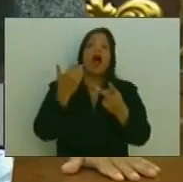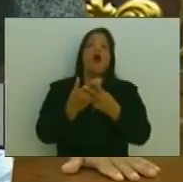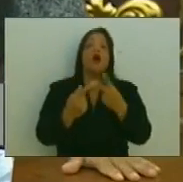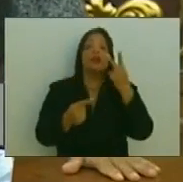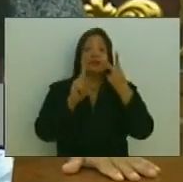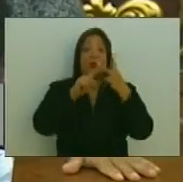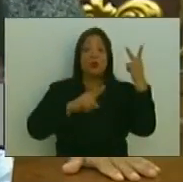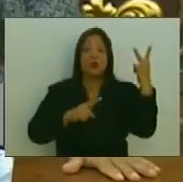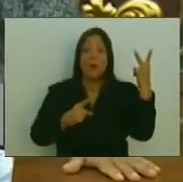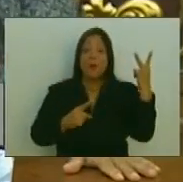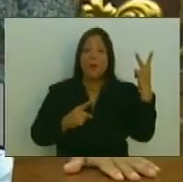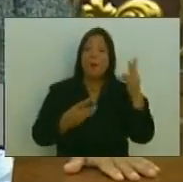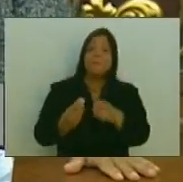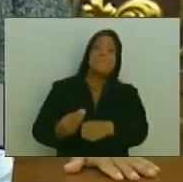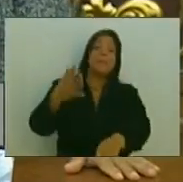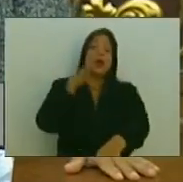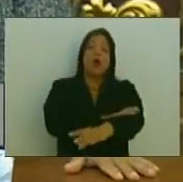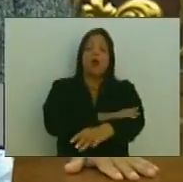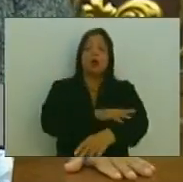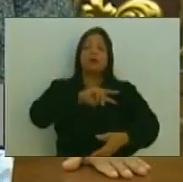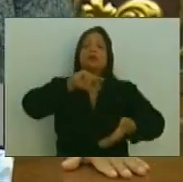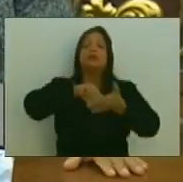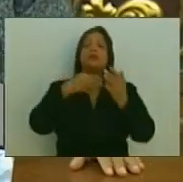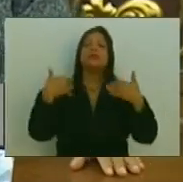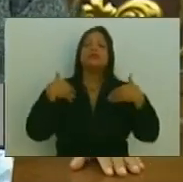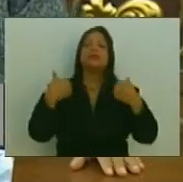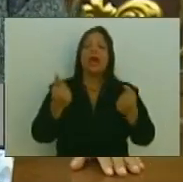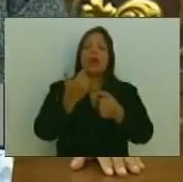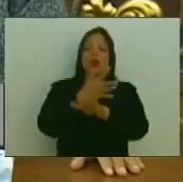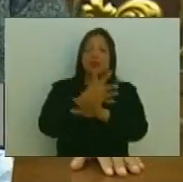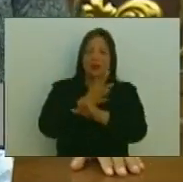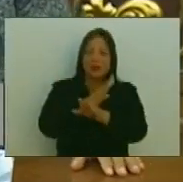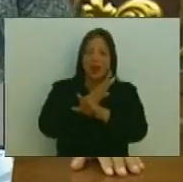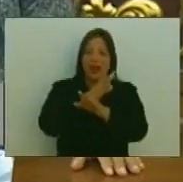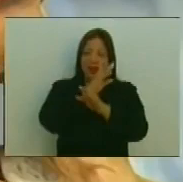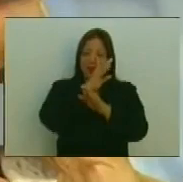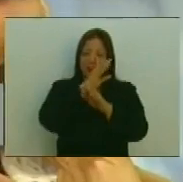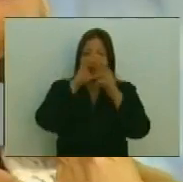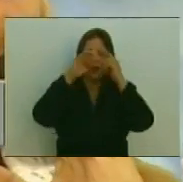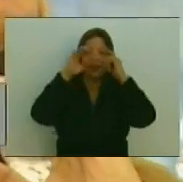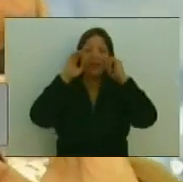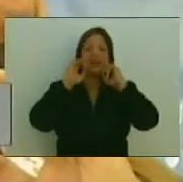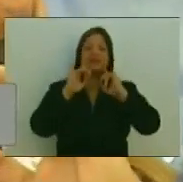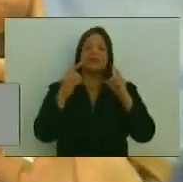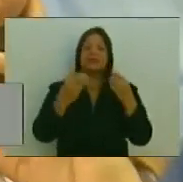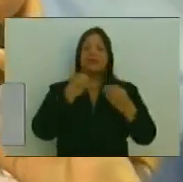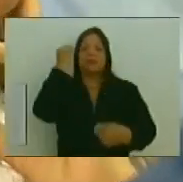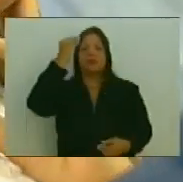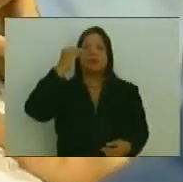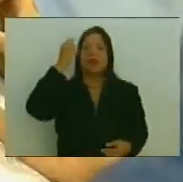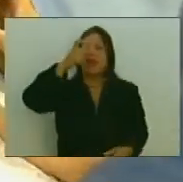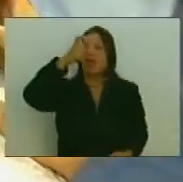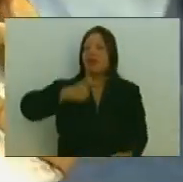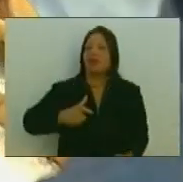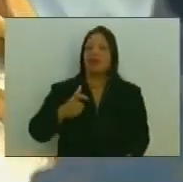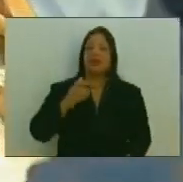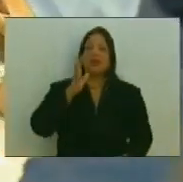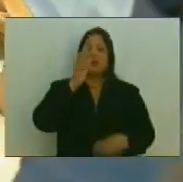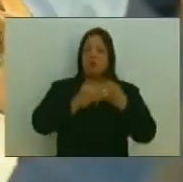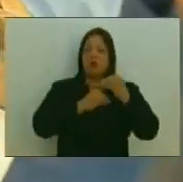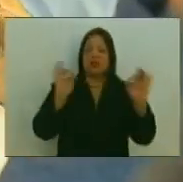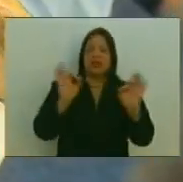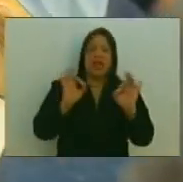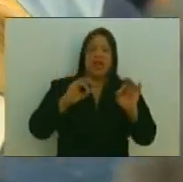invisibilizados, camaradas, que tiene que ver con la salud sexual y reproductiva. Éramos considerados personas